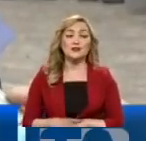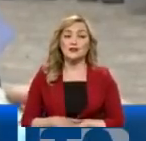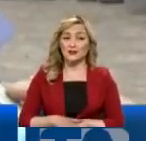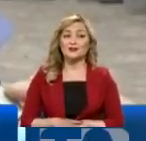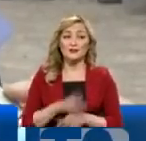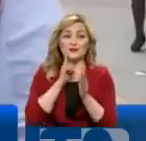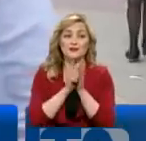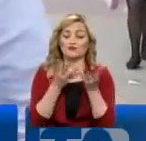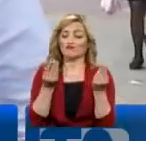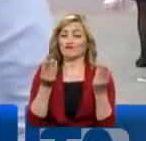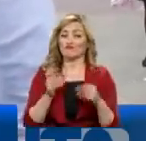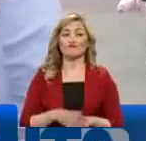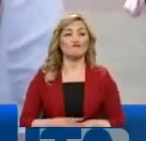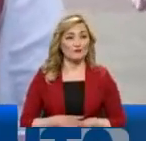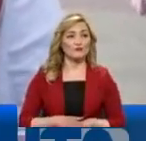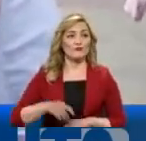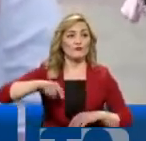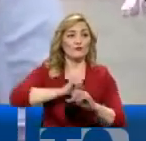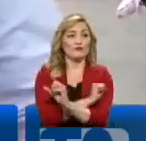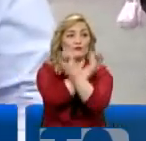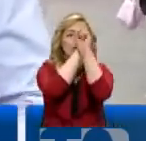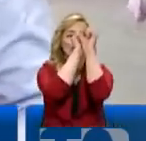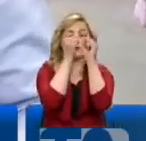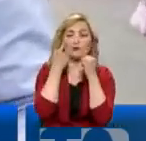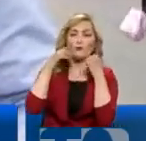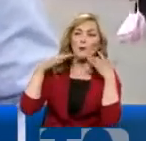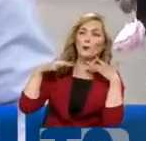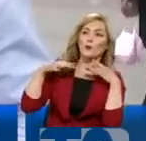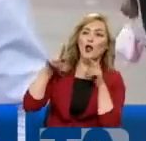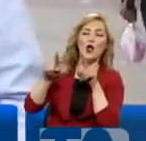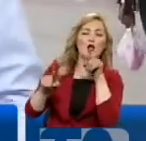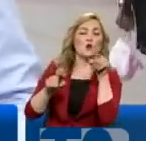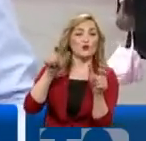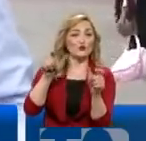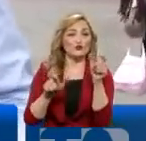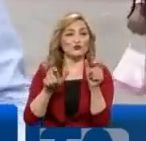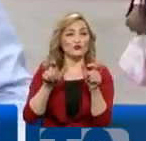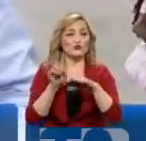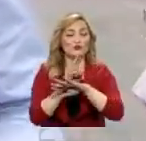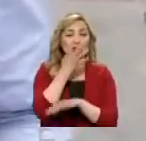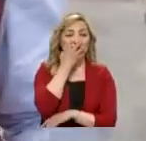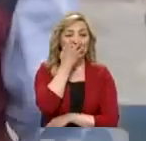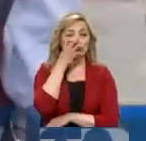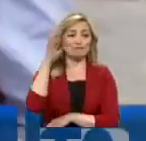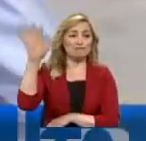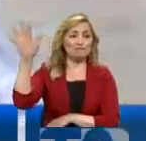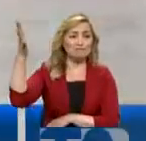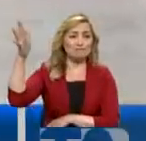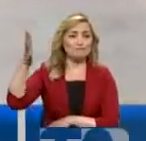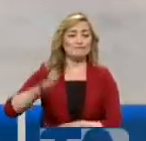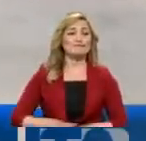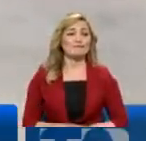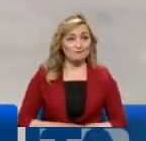han reportado un montón. Durante la mañana de hoy se ha podido evidenciar algunas personas sin el uso de mascarilla,